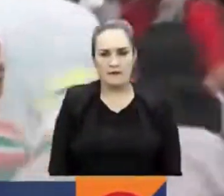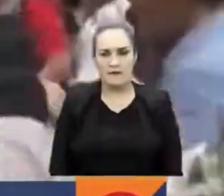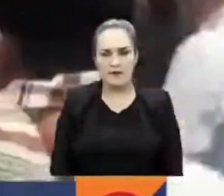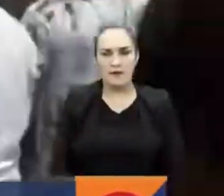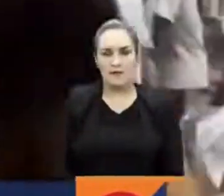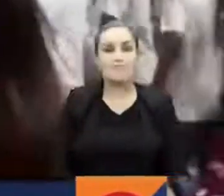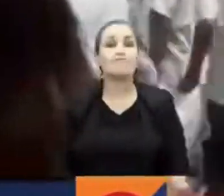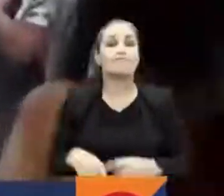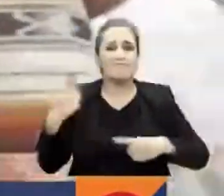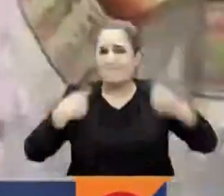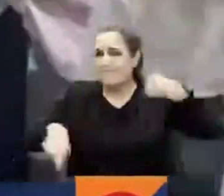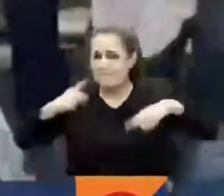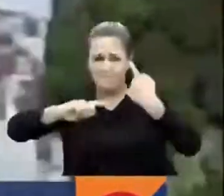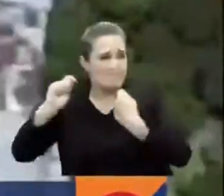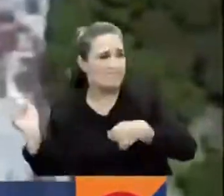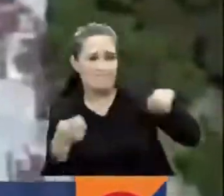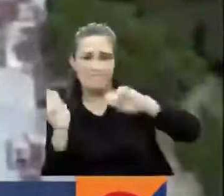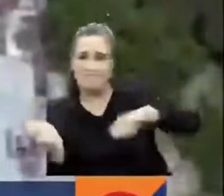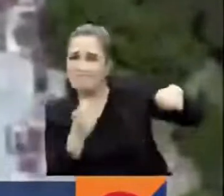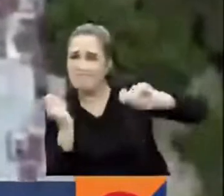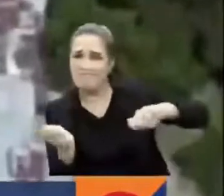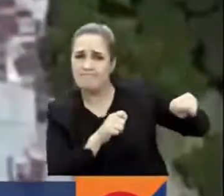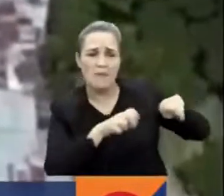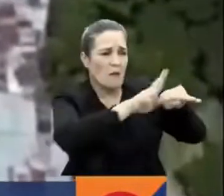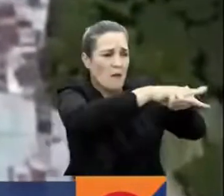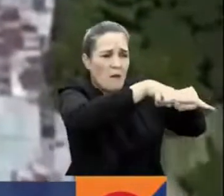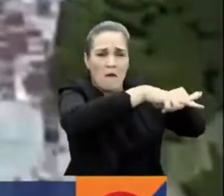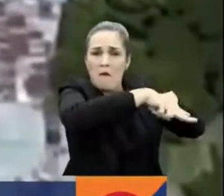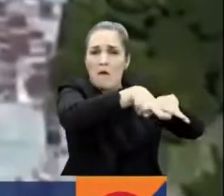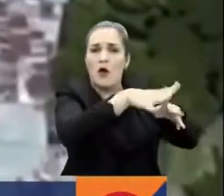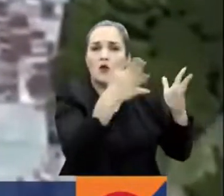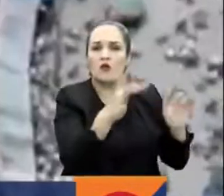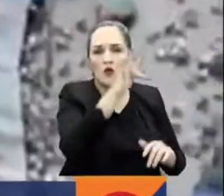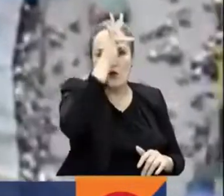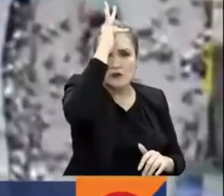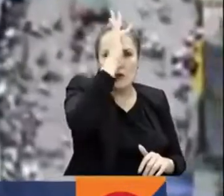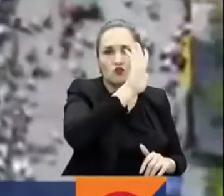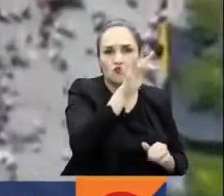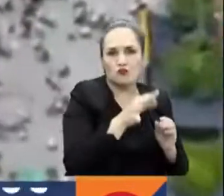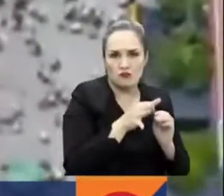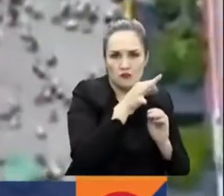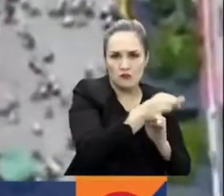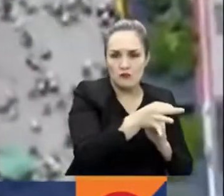Los heridos fueron trasladados a diferentes centros de salud del municipio.